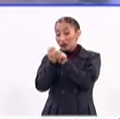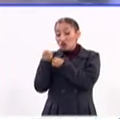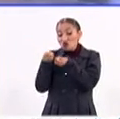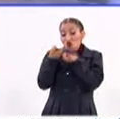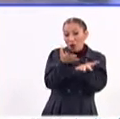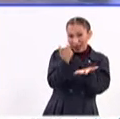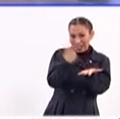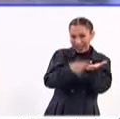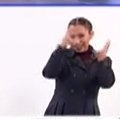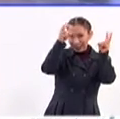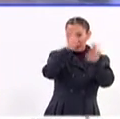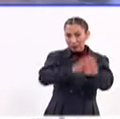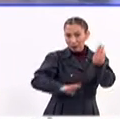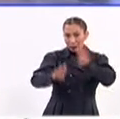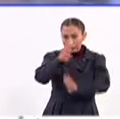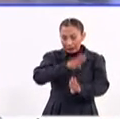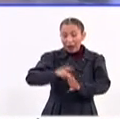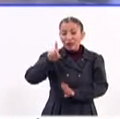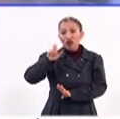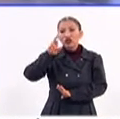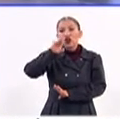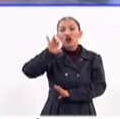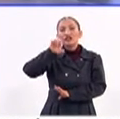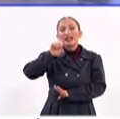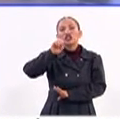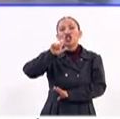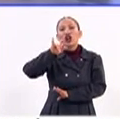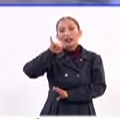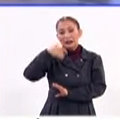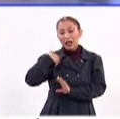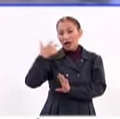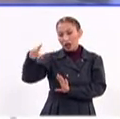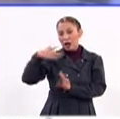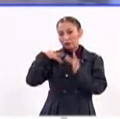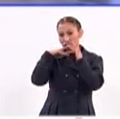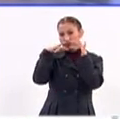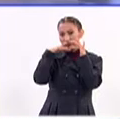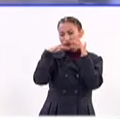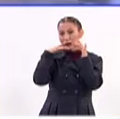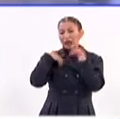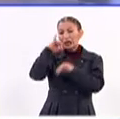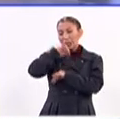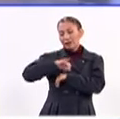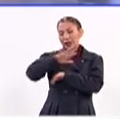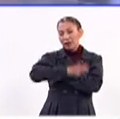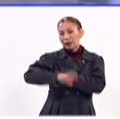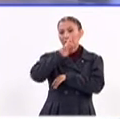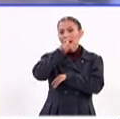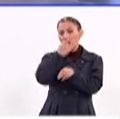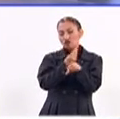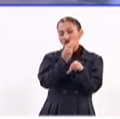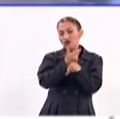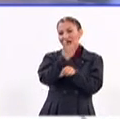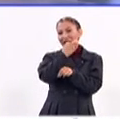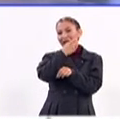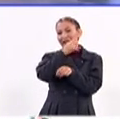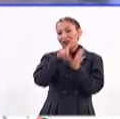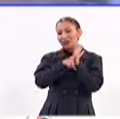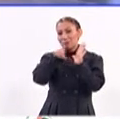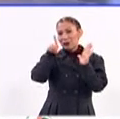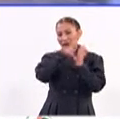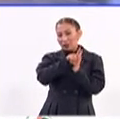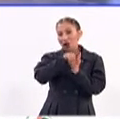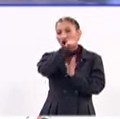dentro de la biología. Y bueno, el doctor José Solís Ramírez, quien se encuentra vía Skype, es jefe de la sección de mejoramiento genético del Departamento